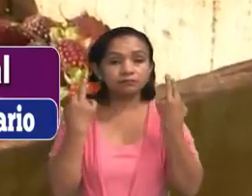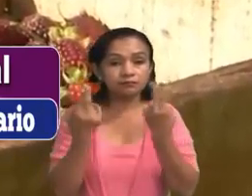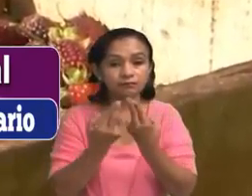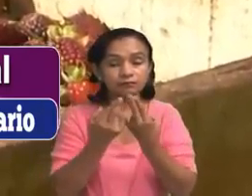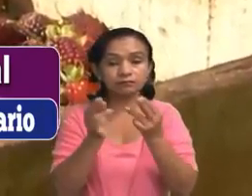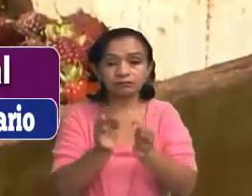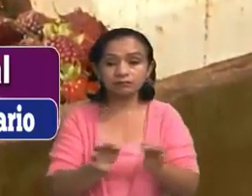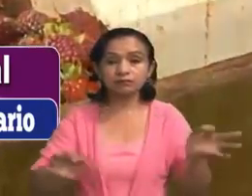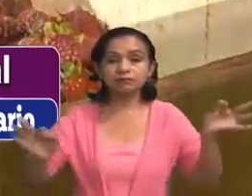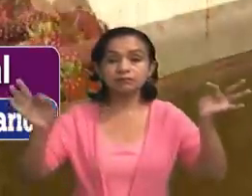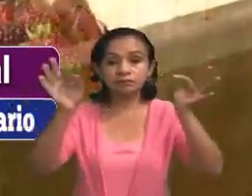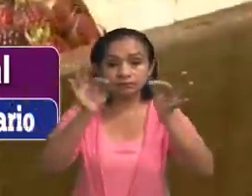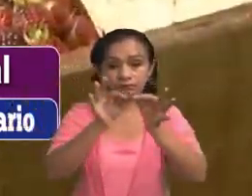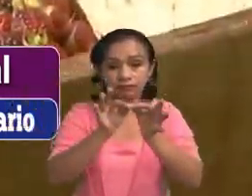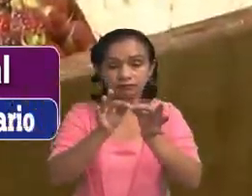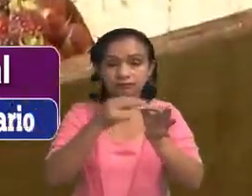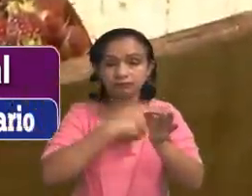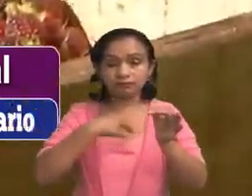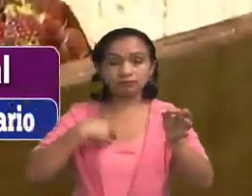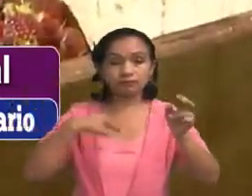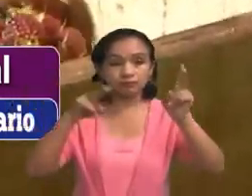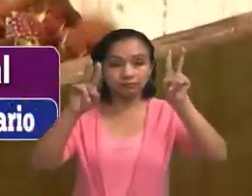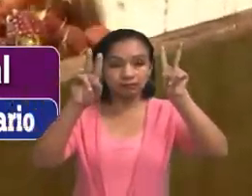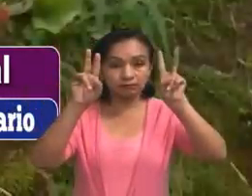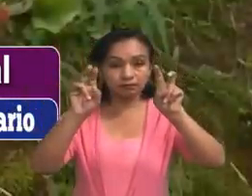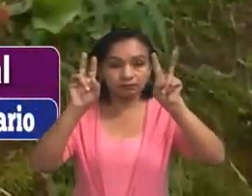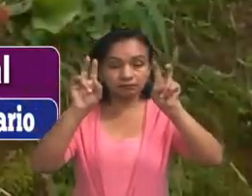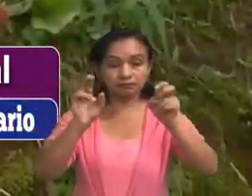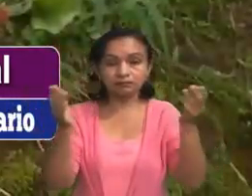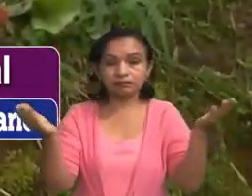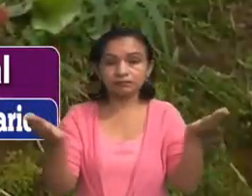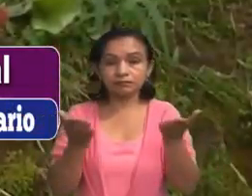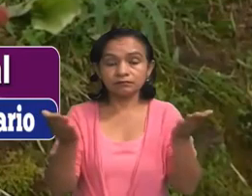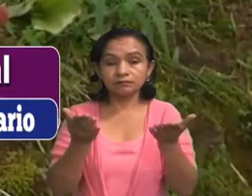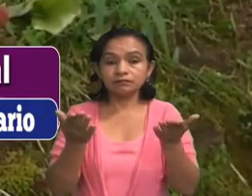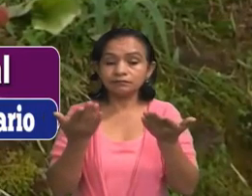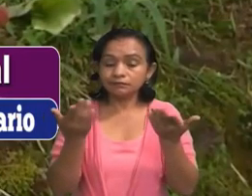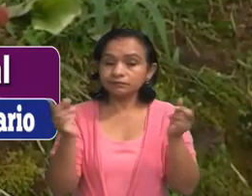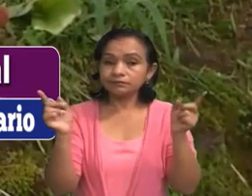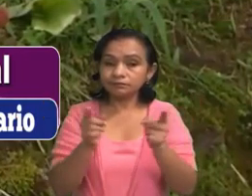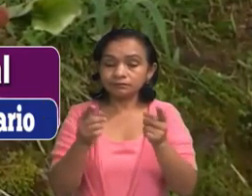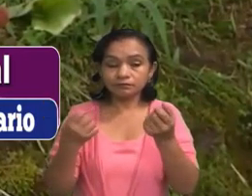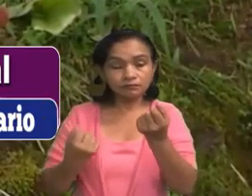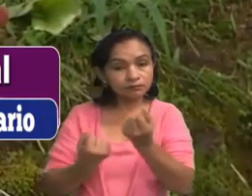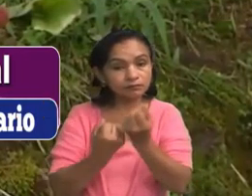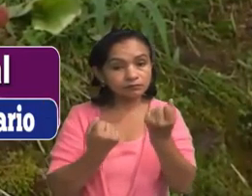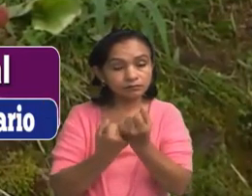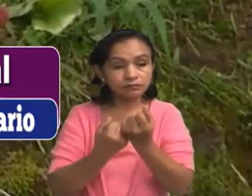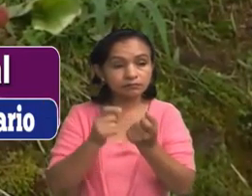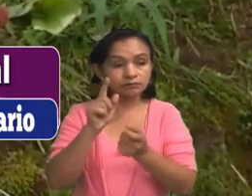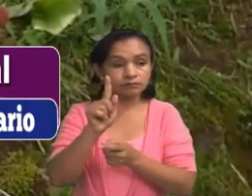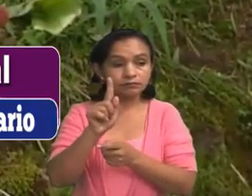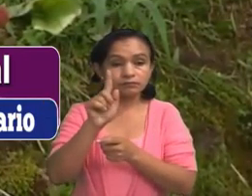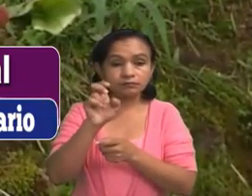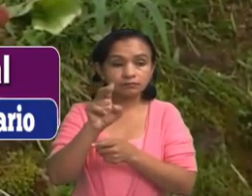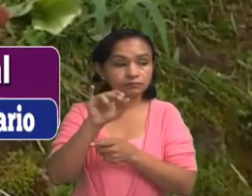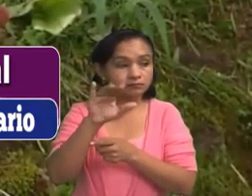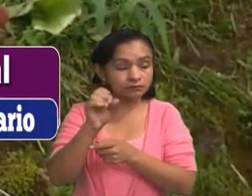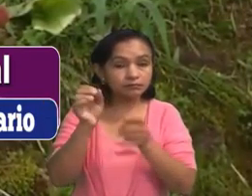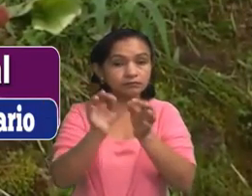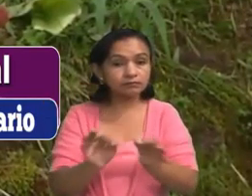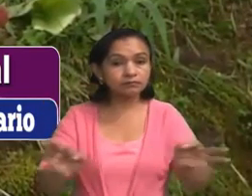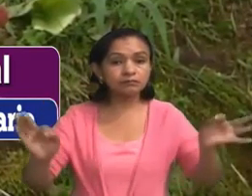importante también, y ese aspecto que usted menciona bastante a detalle, la cooperación en apoyo técnico, importante